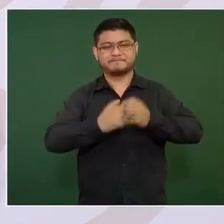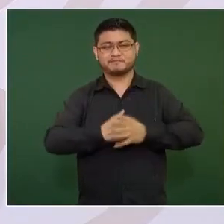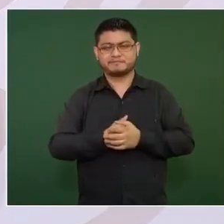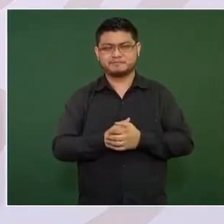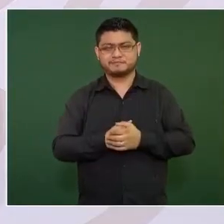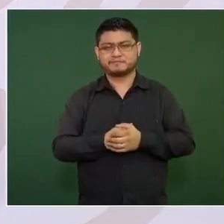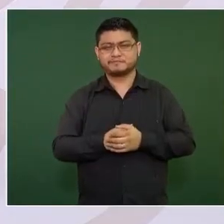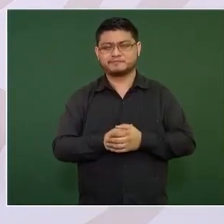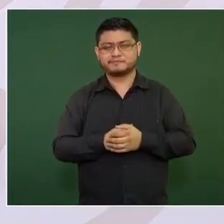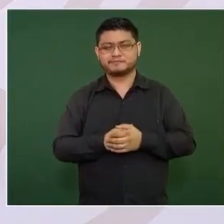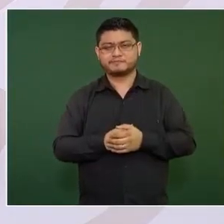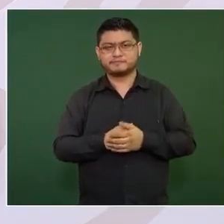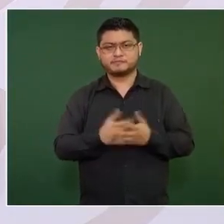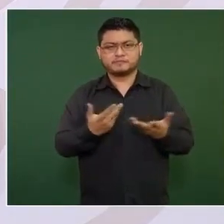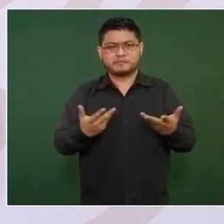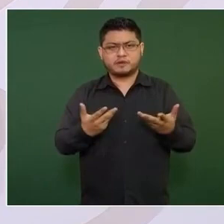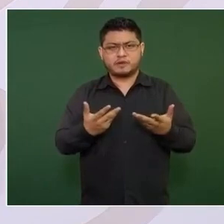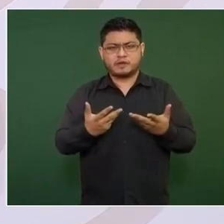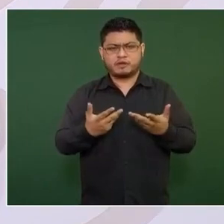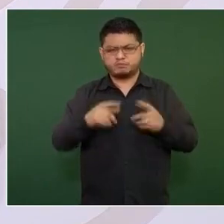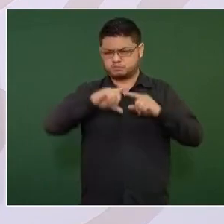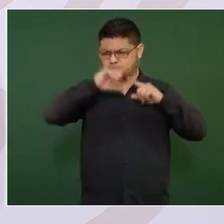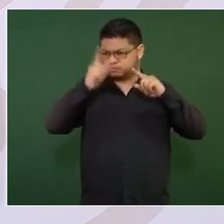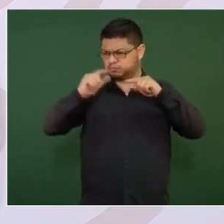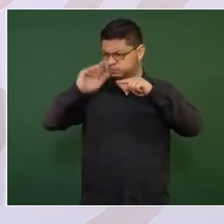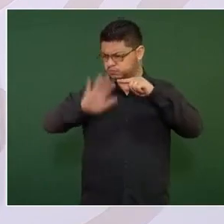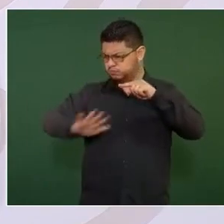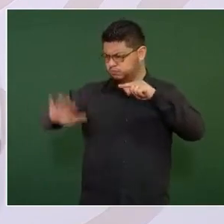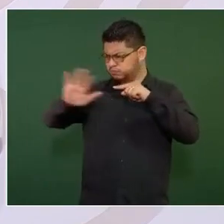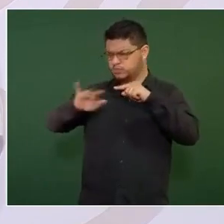¿por qué el desarrollo del sureste? Porque